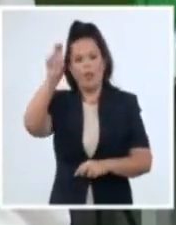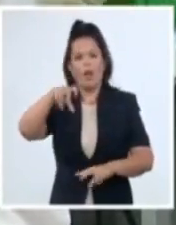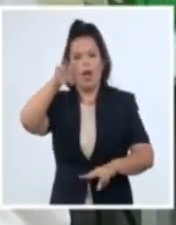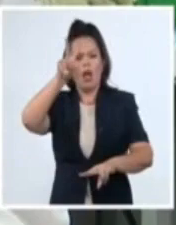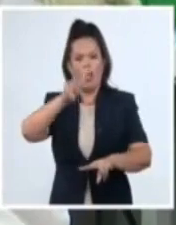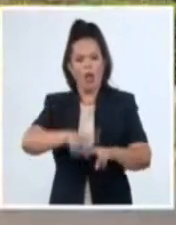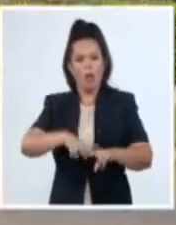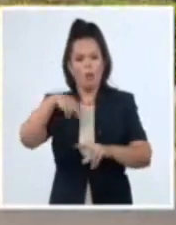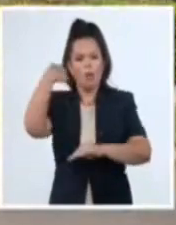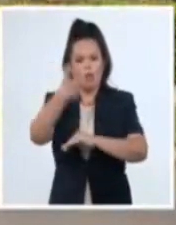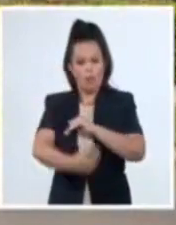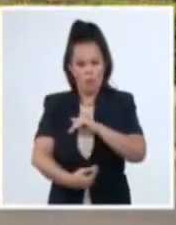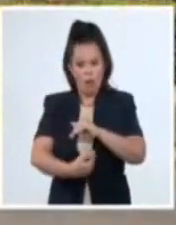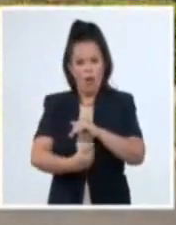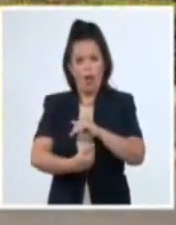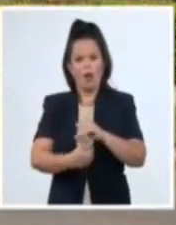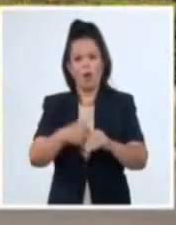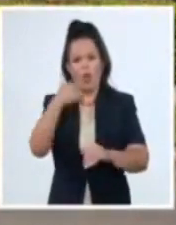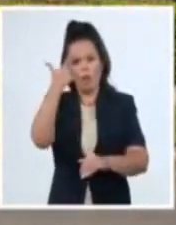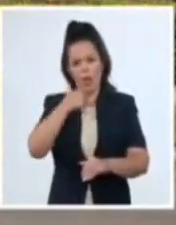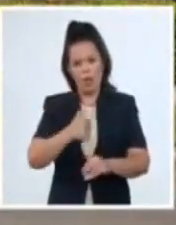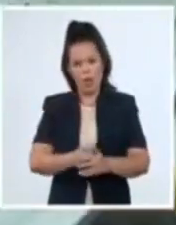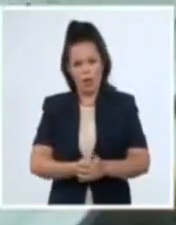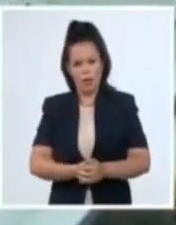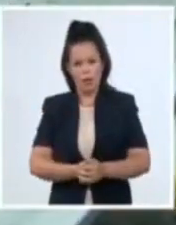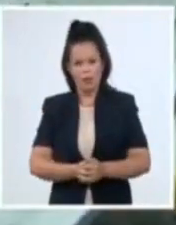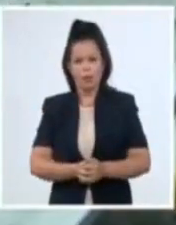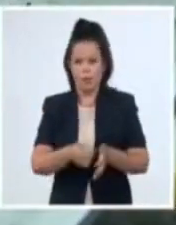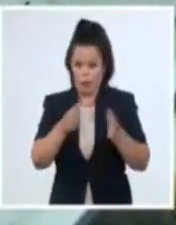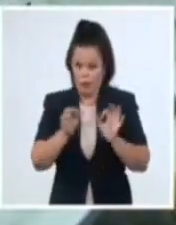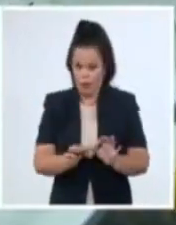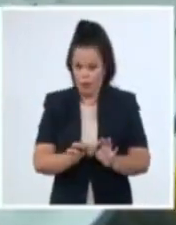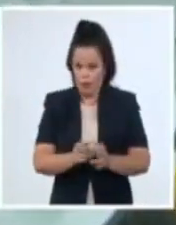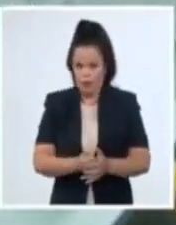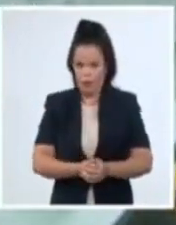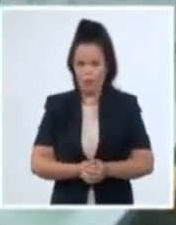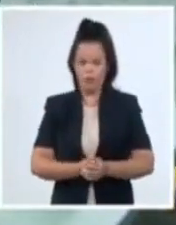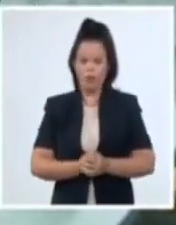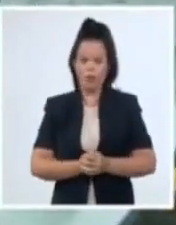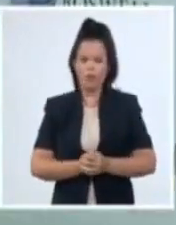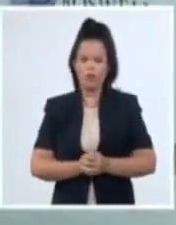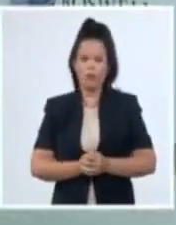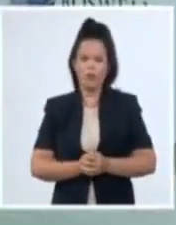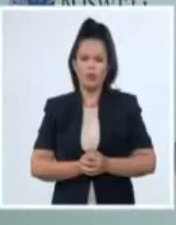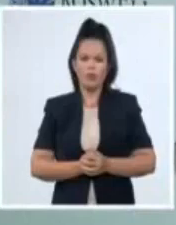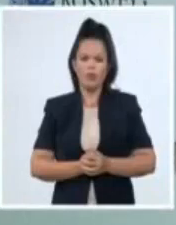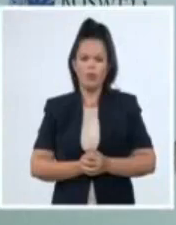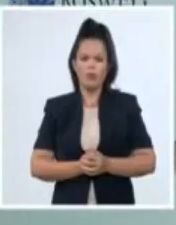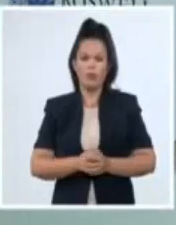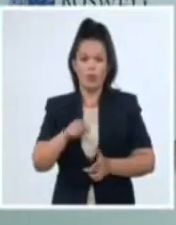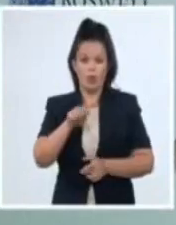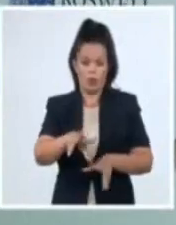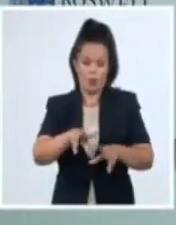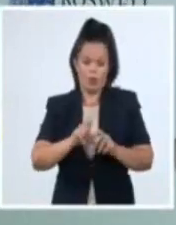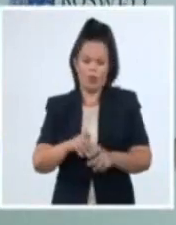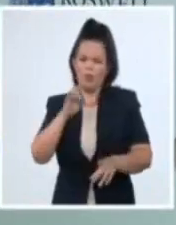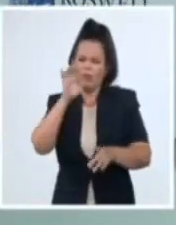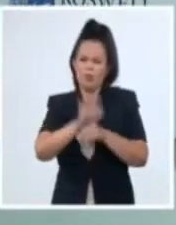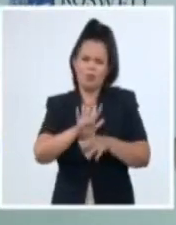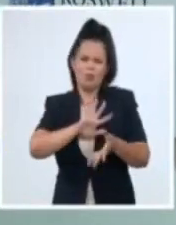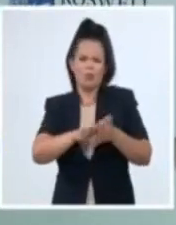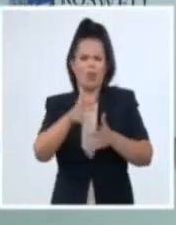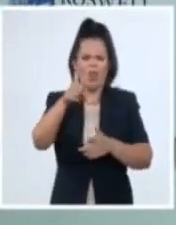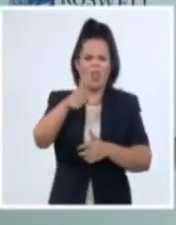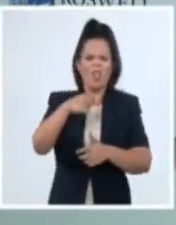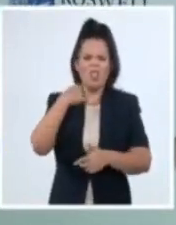5 pacientes incluidos. La alianza crece hoy como una empresa para la inmunoterapia innovadora. Comenzó casi 10 años atrás, ¿no? Eso, los